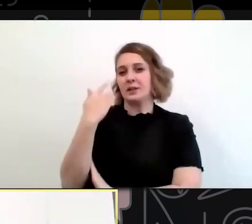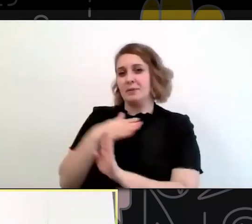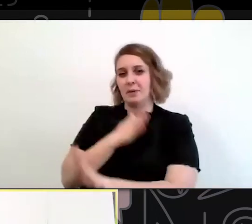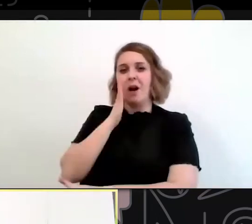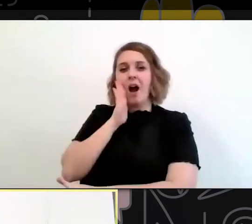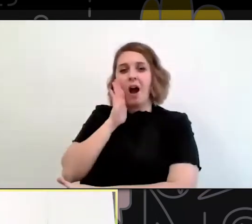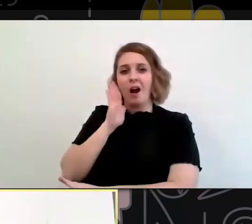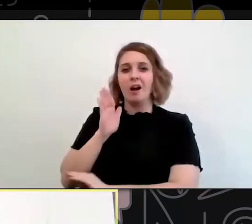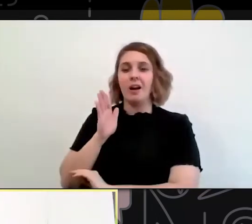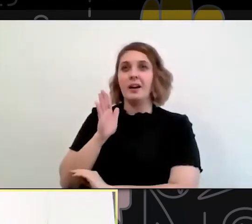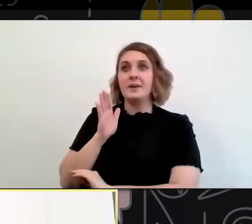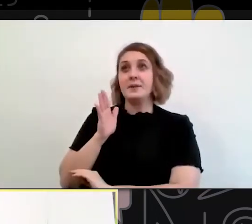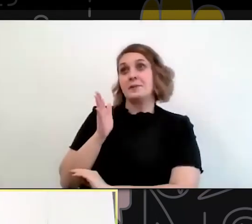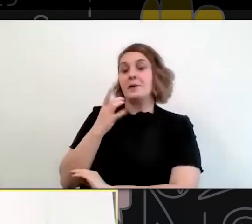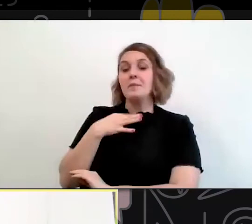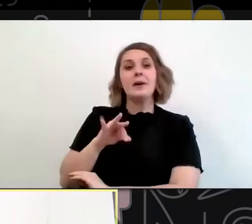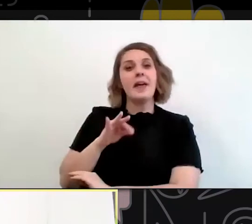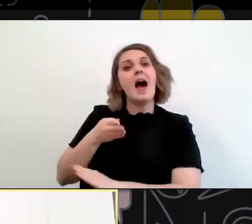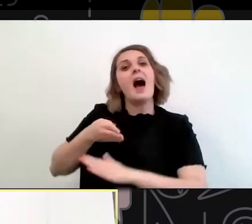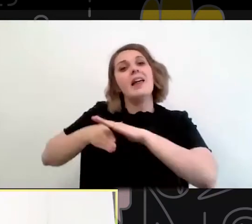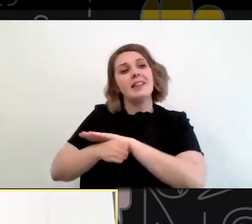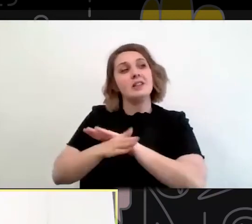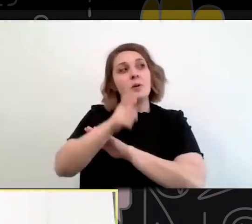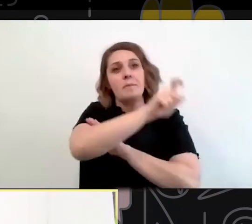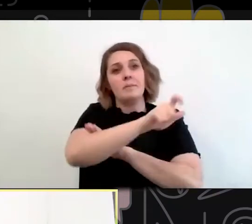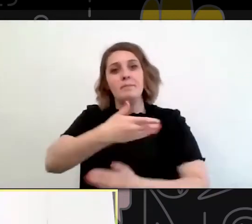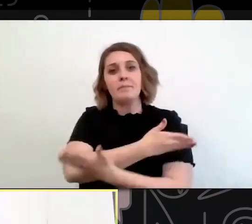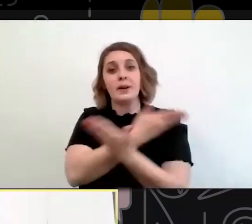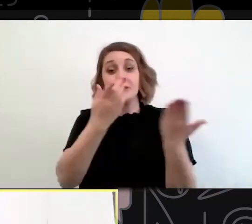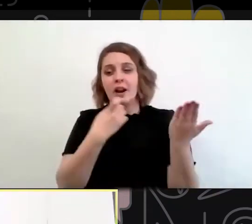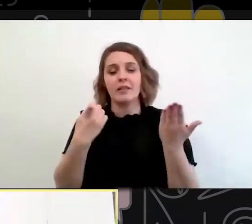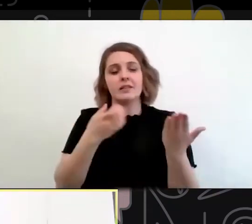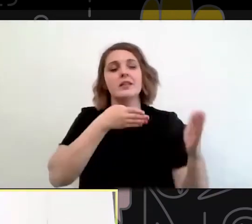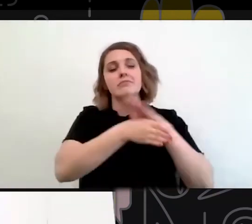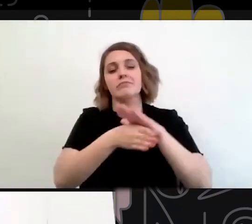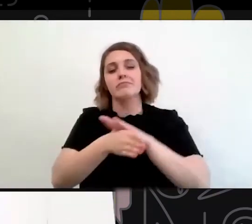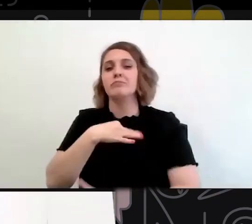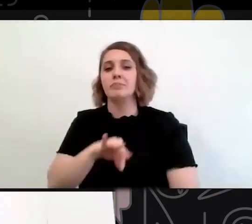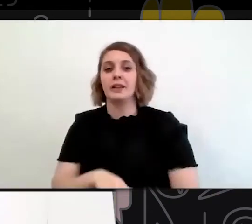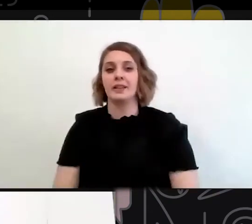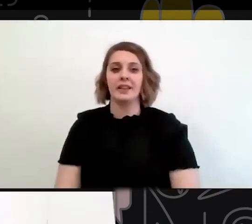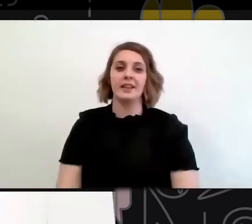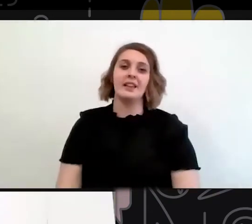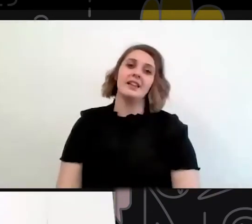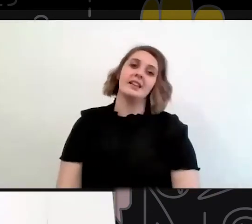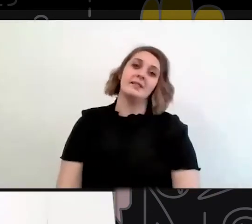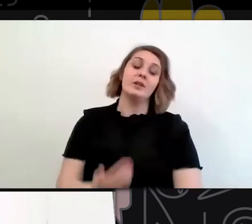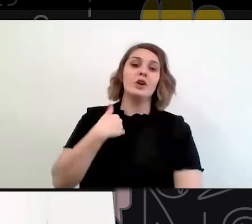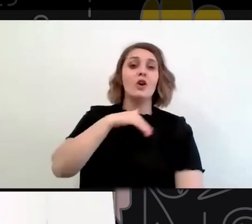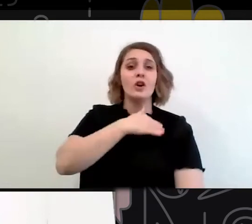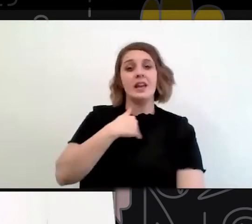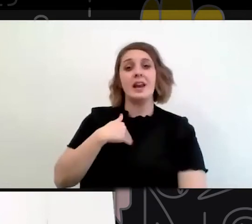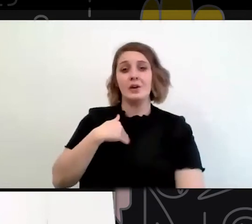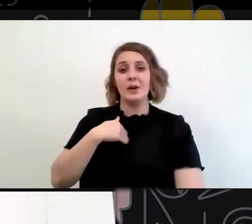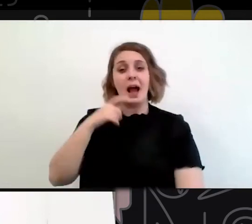anteriormente, tengan acceso a todas las personas que lo necesitan. Pues desde aquí también hago un llamamiento pues,